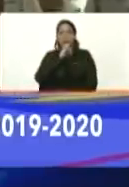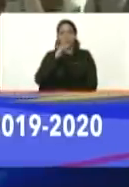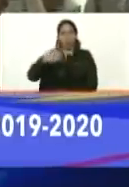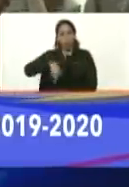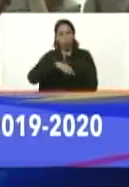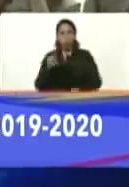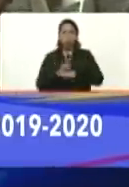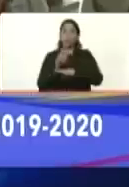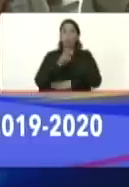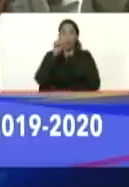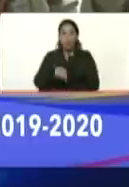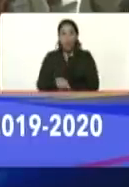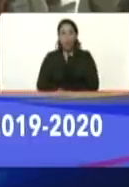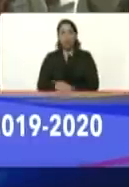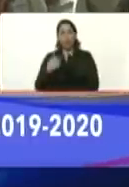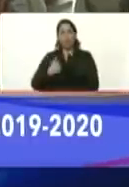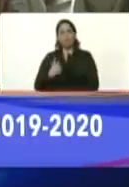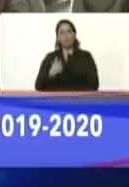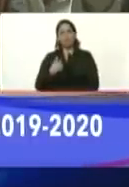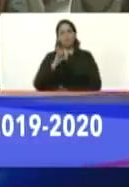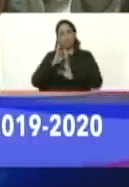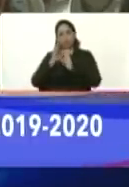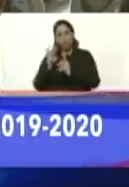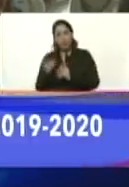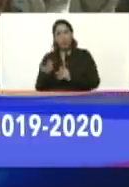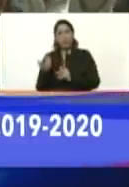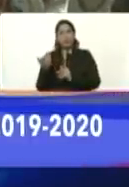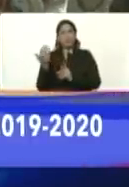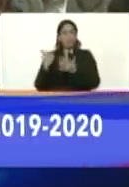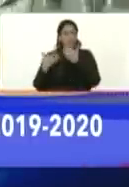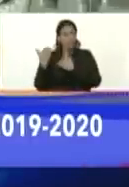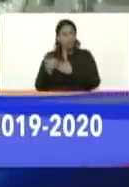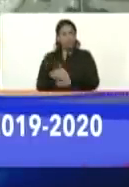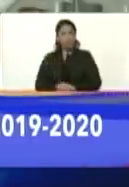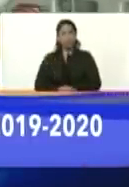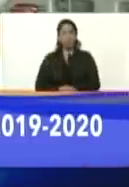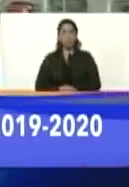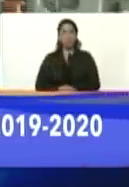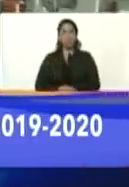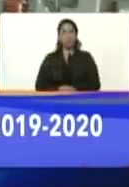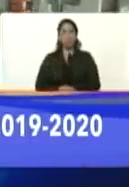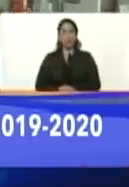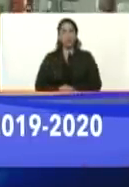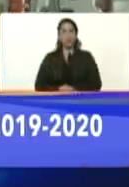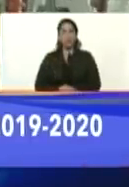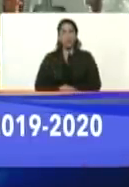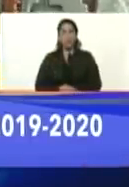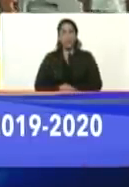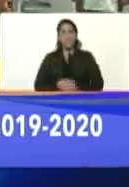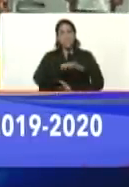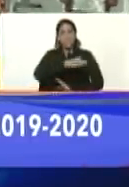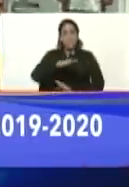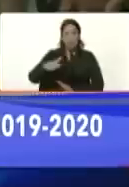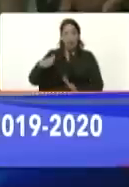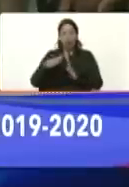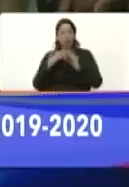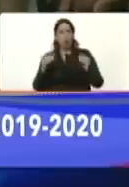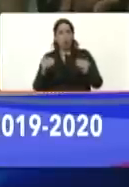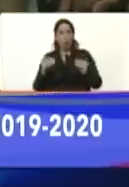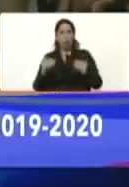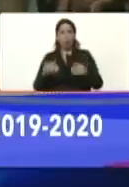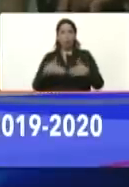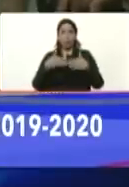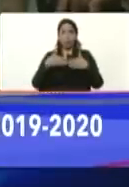utilizando incluso yo les decía la otra vez el mar todo lo que es la vía de